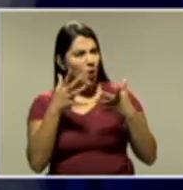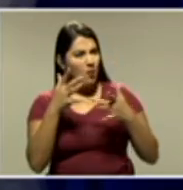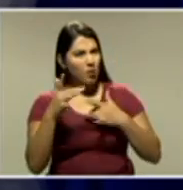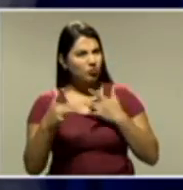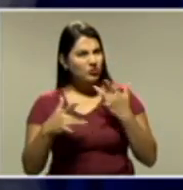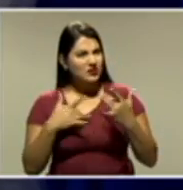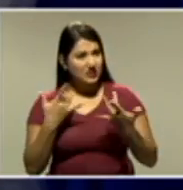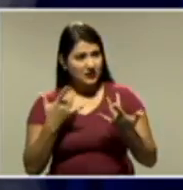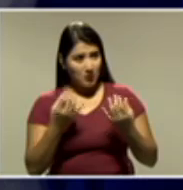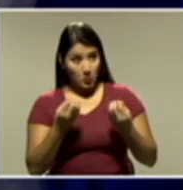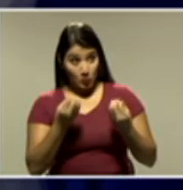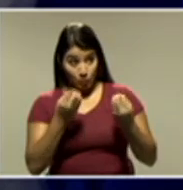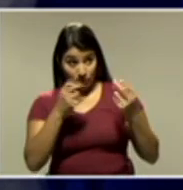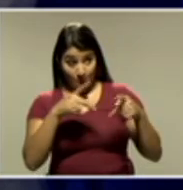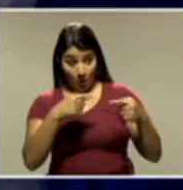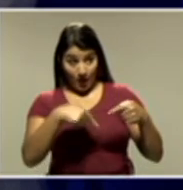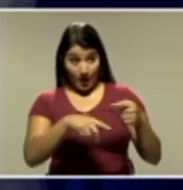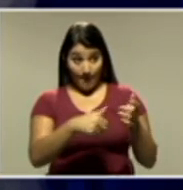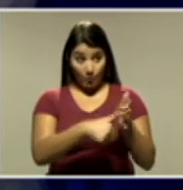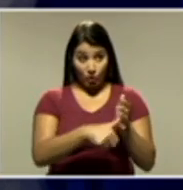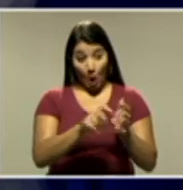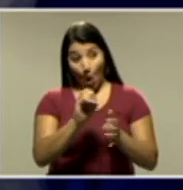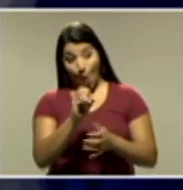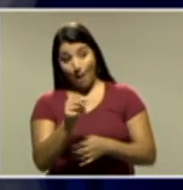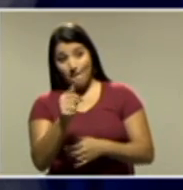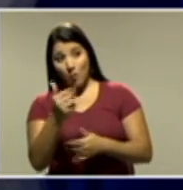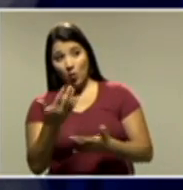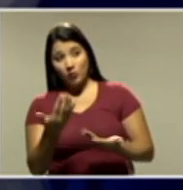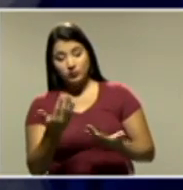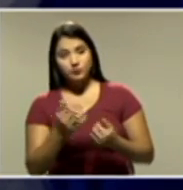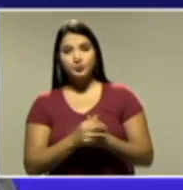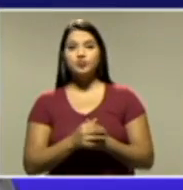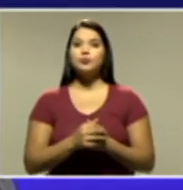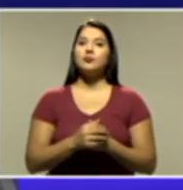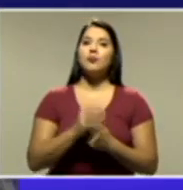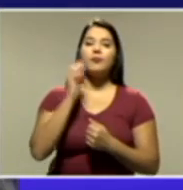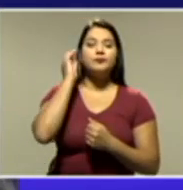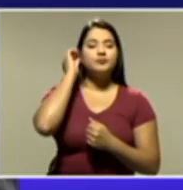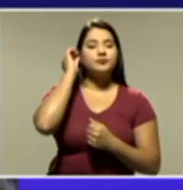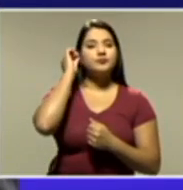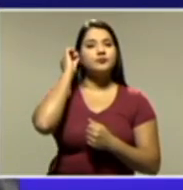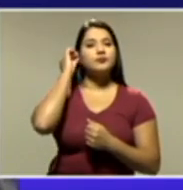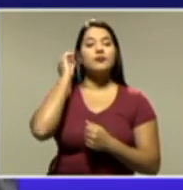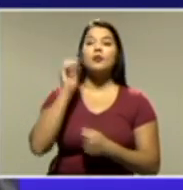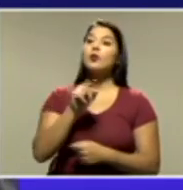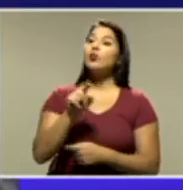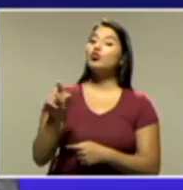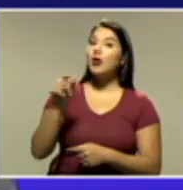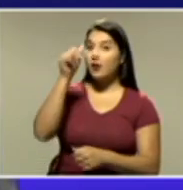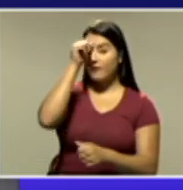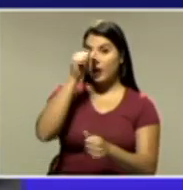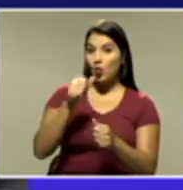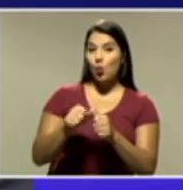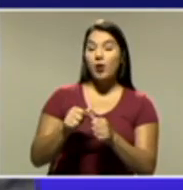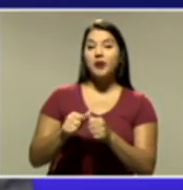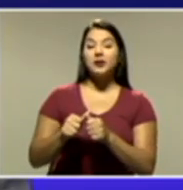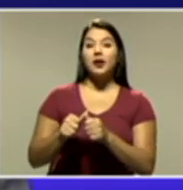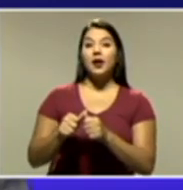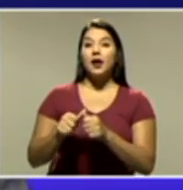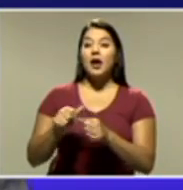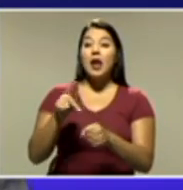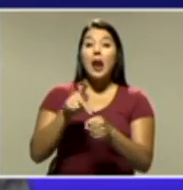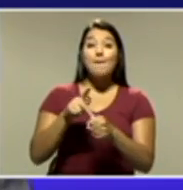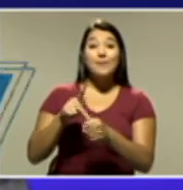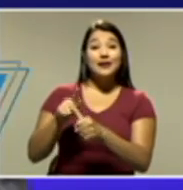abstencionismo o la participación? Depende del lado que lo quiera ver. Hay que recordar que el patrón de participación